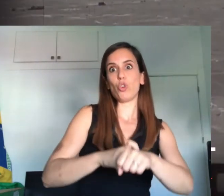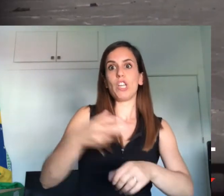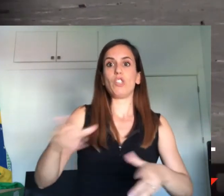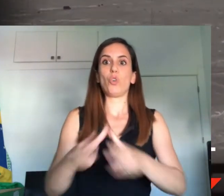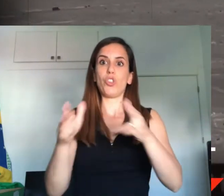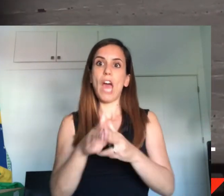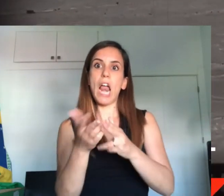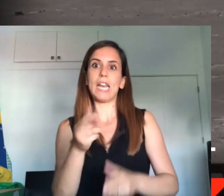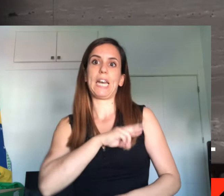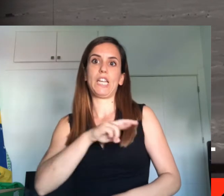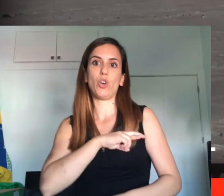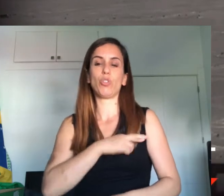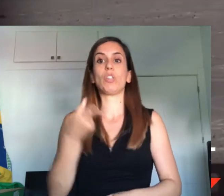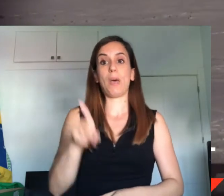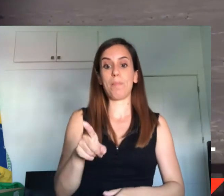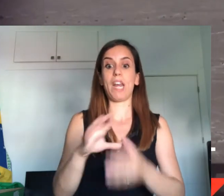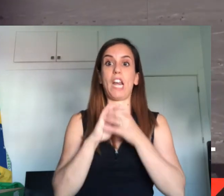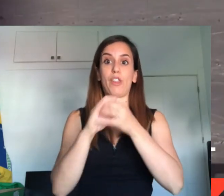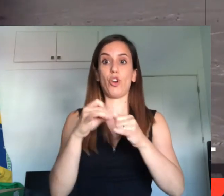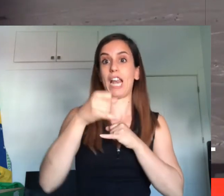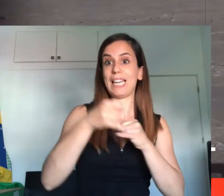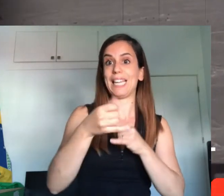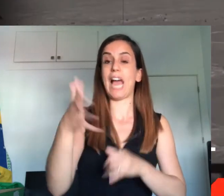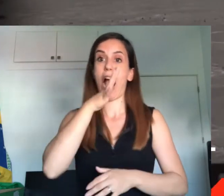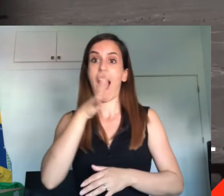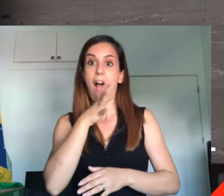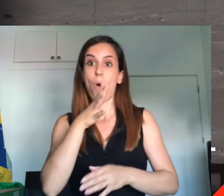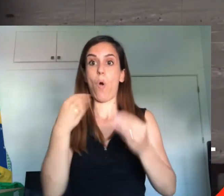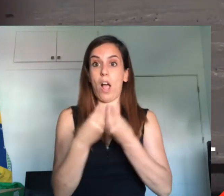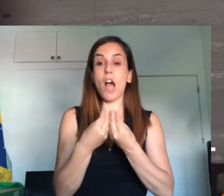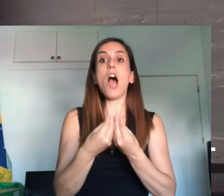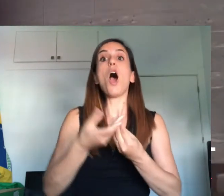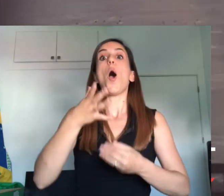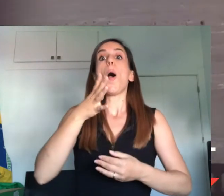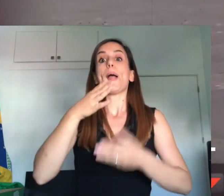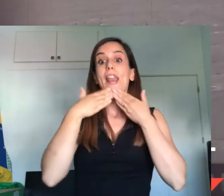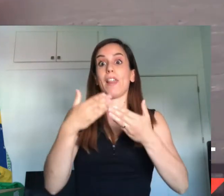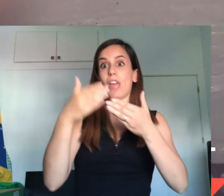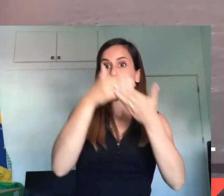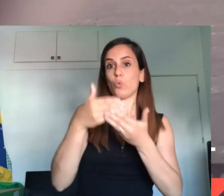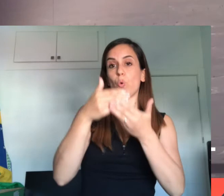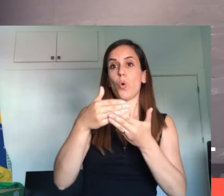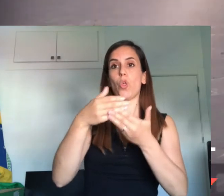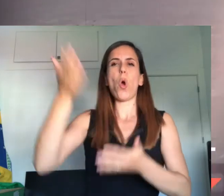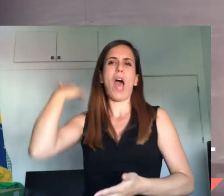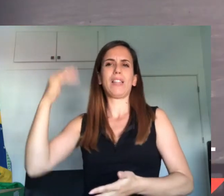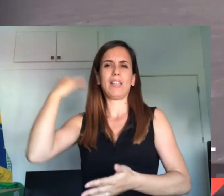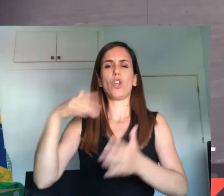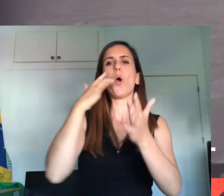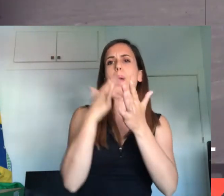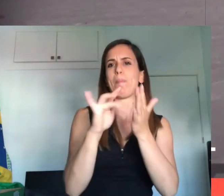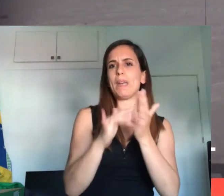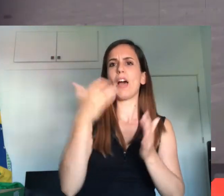religiosos, y relacionan las líneas con el agua gracias al estudio anterior que os he comentado. Sin